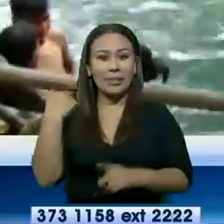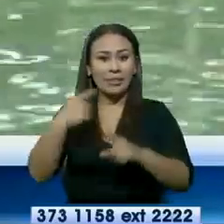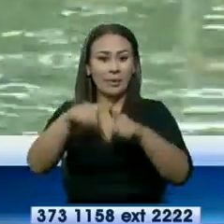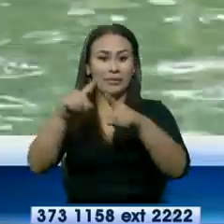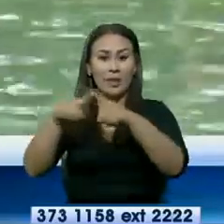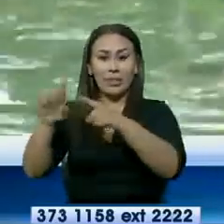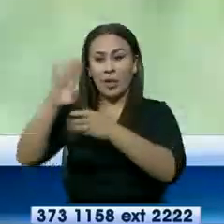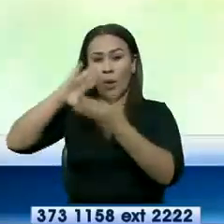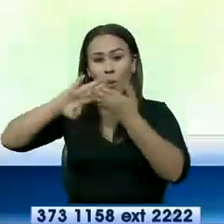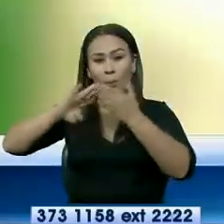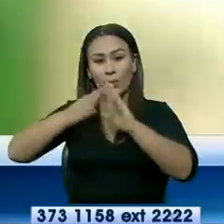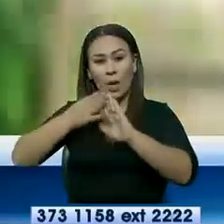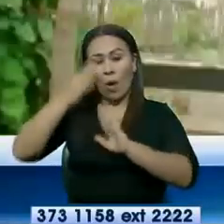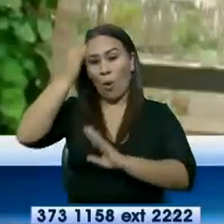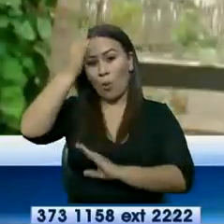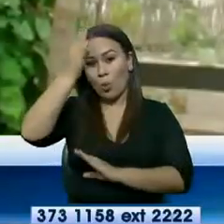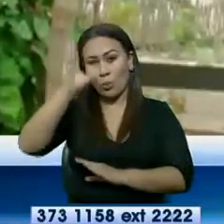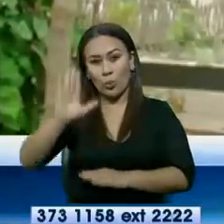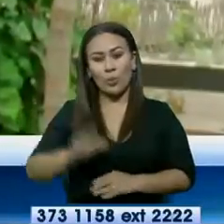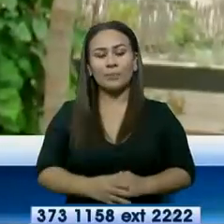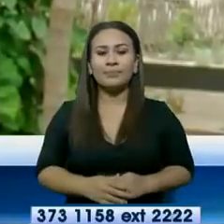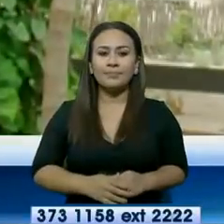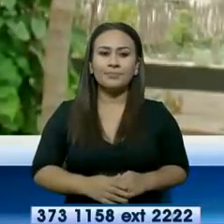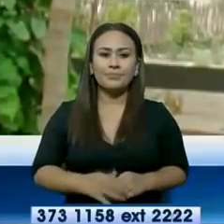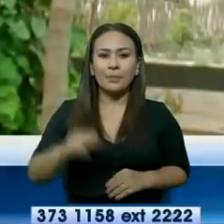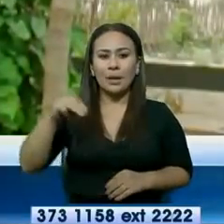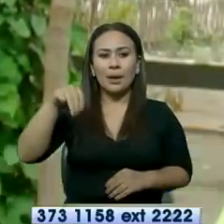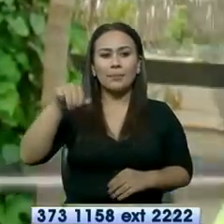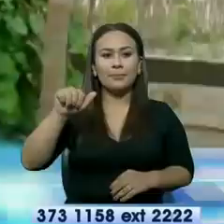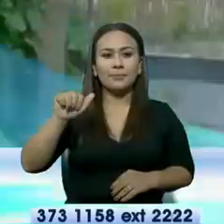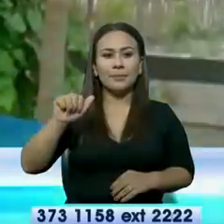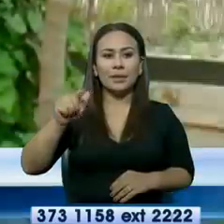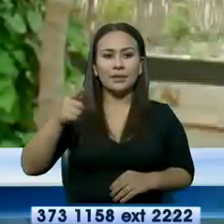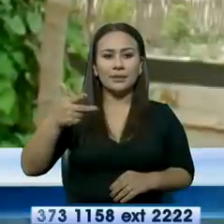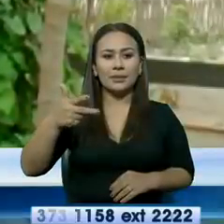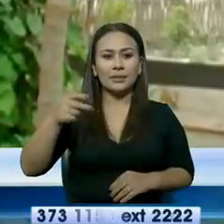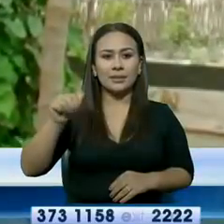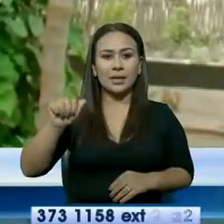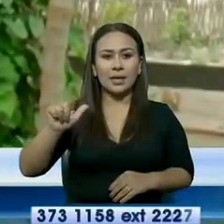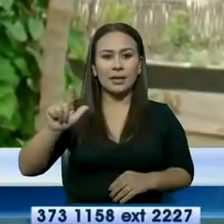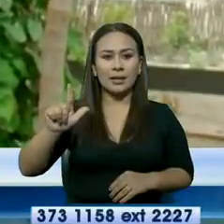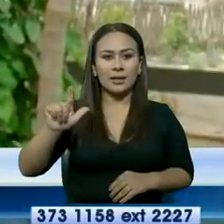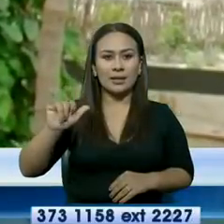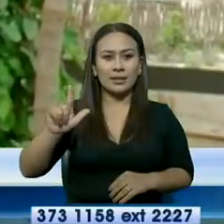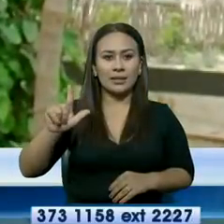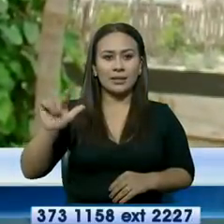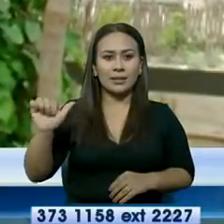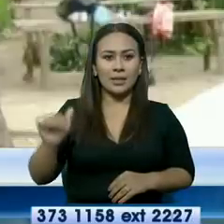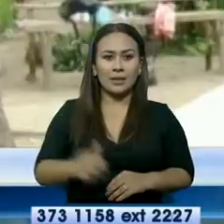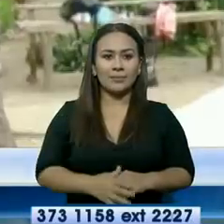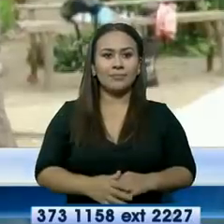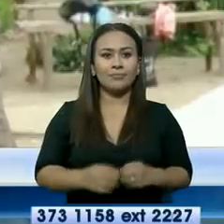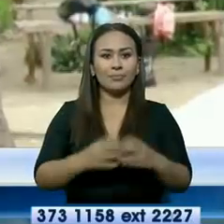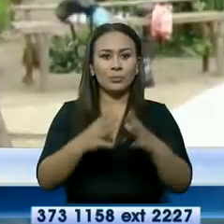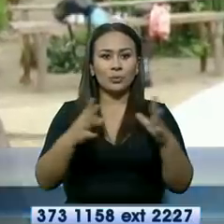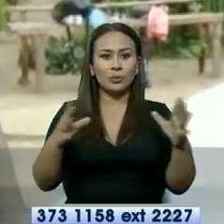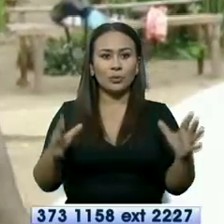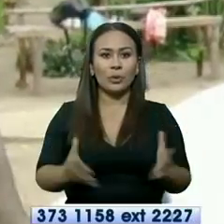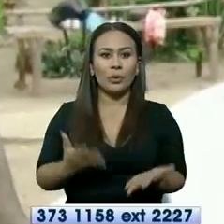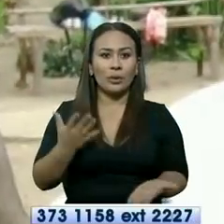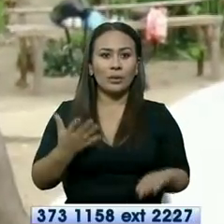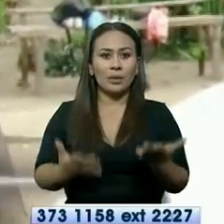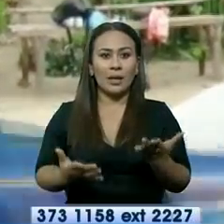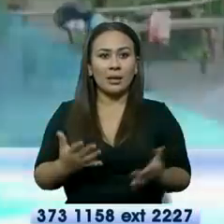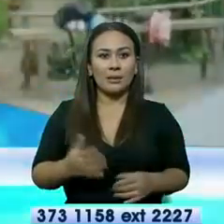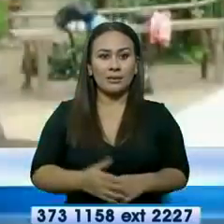culturas ancestrales. Machalilla, sí, Valdivia y La Chorrera. De que tal vez hay que